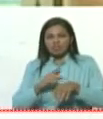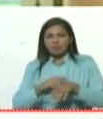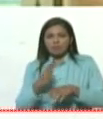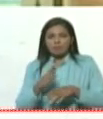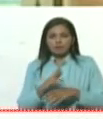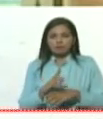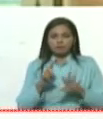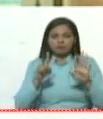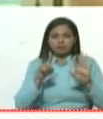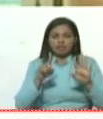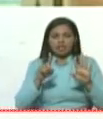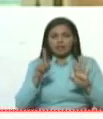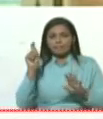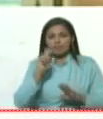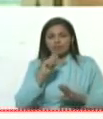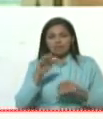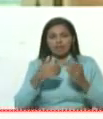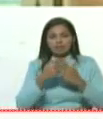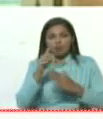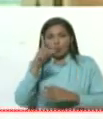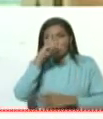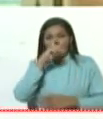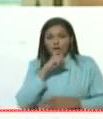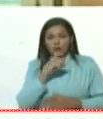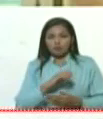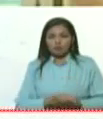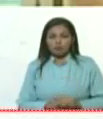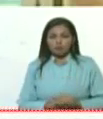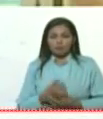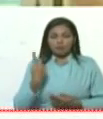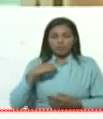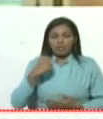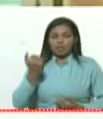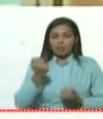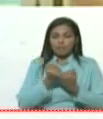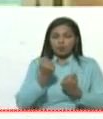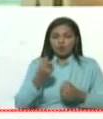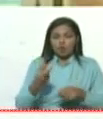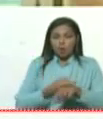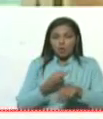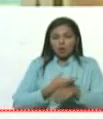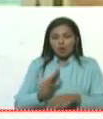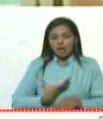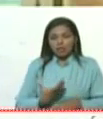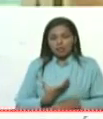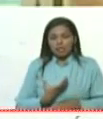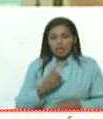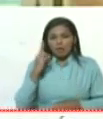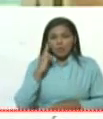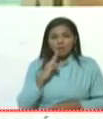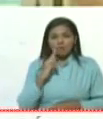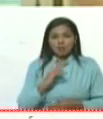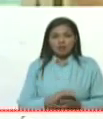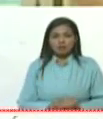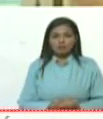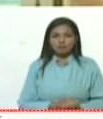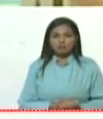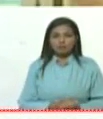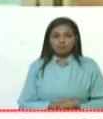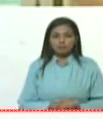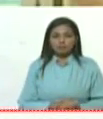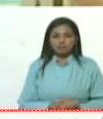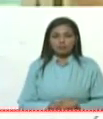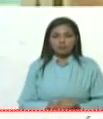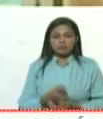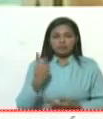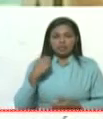entre 6 meses a 1 año y cuentan con el apoyo de gobernaciones y alcaldías bolivarianas. Se contará